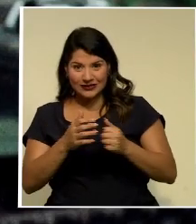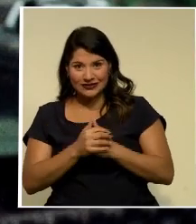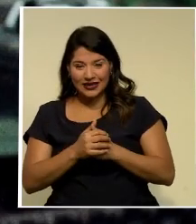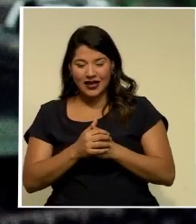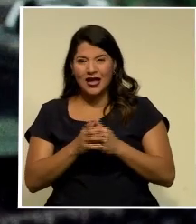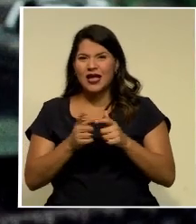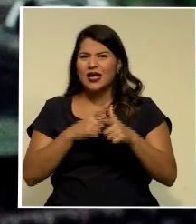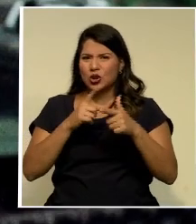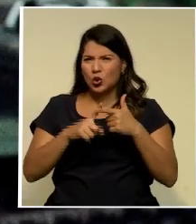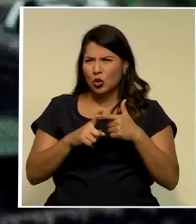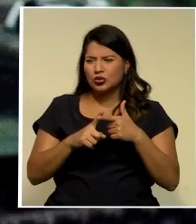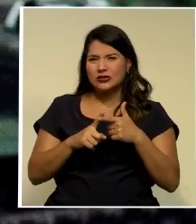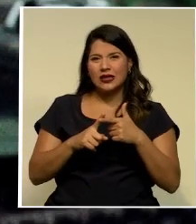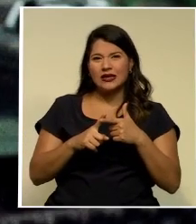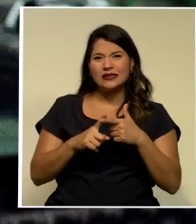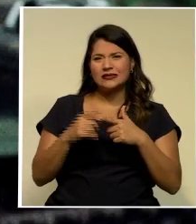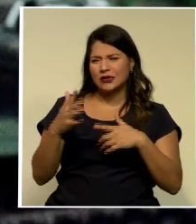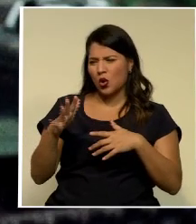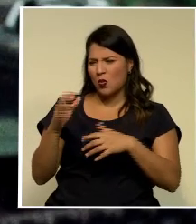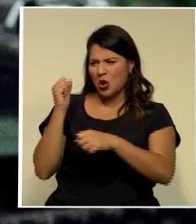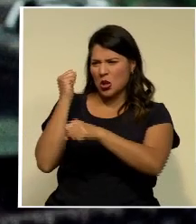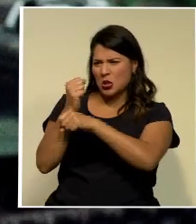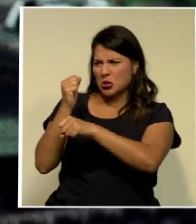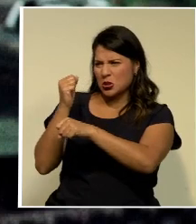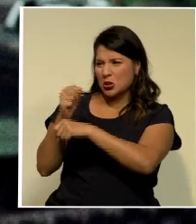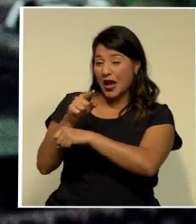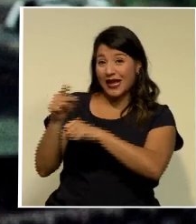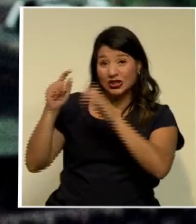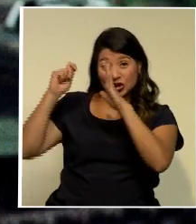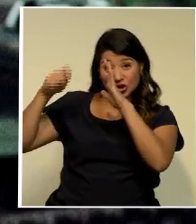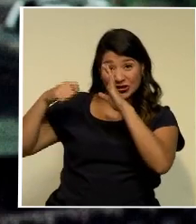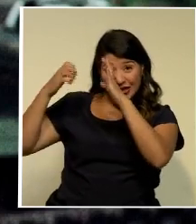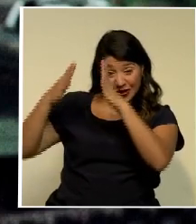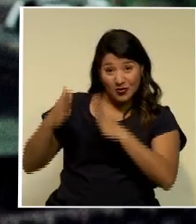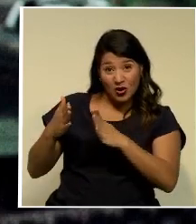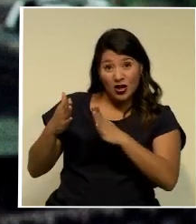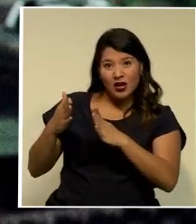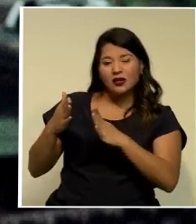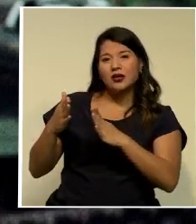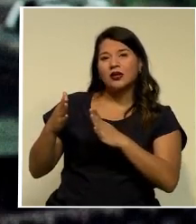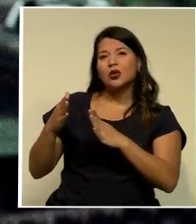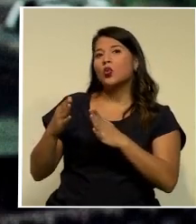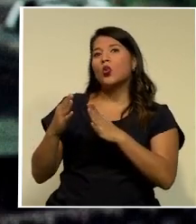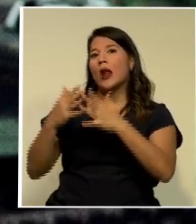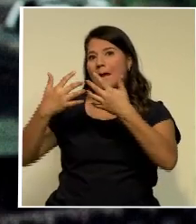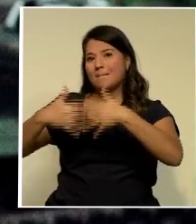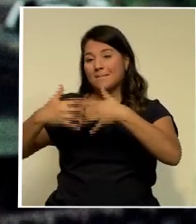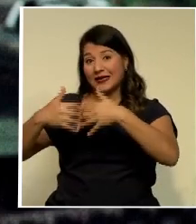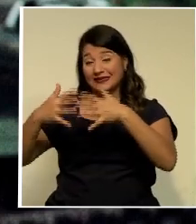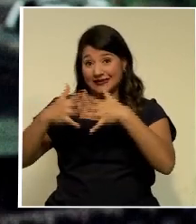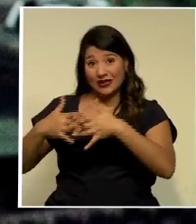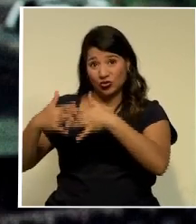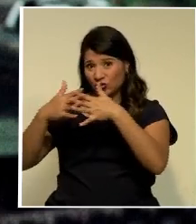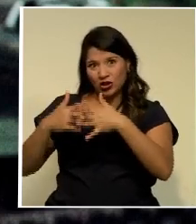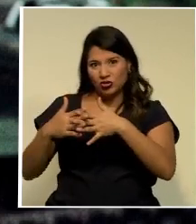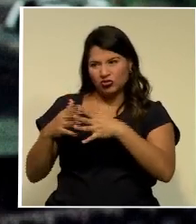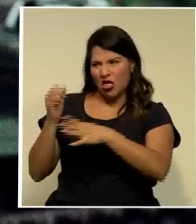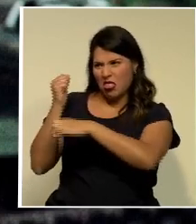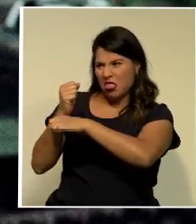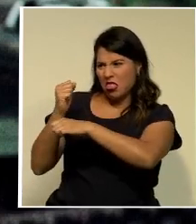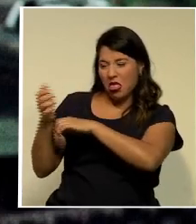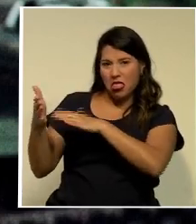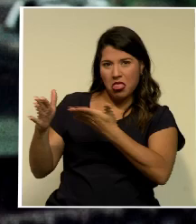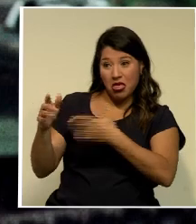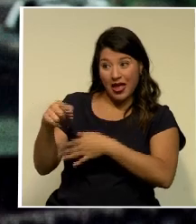habían matado a unos camarógrafos y un equipo de video de NBC, de una cadena norteamericana. Entonces tuvimos